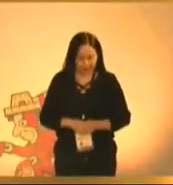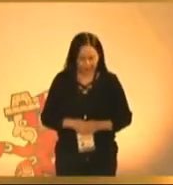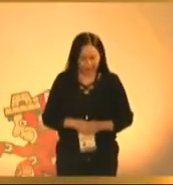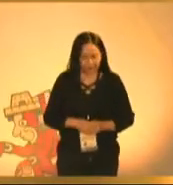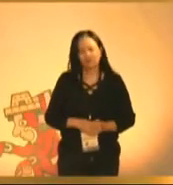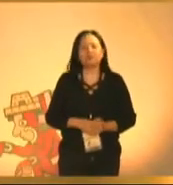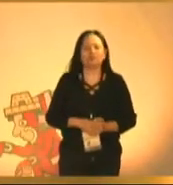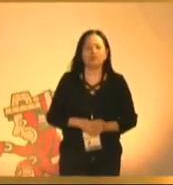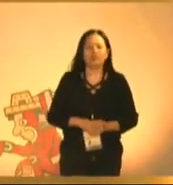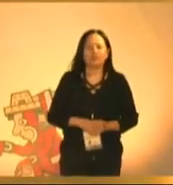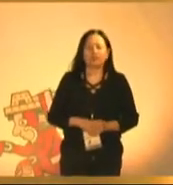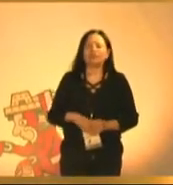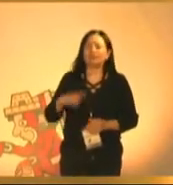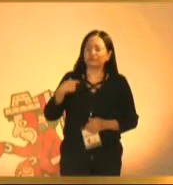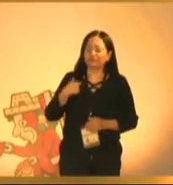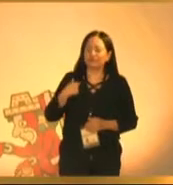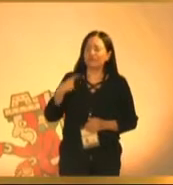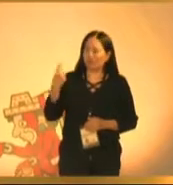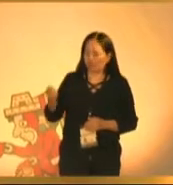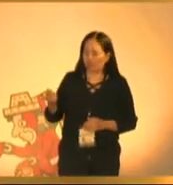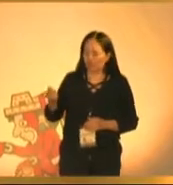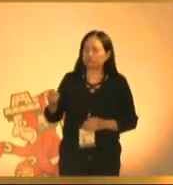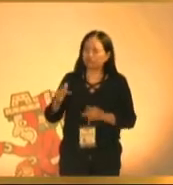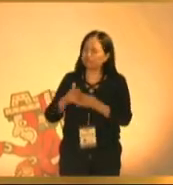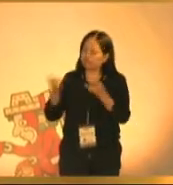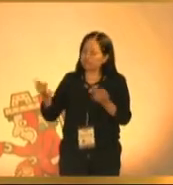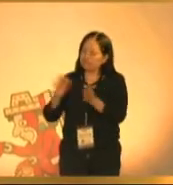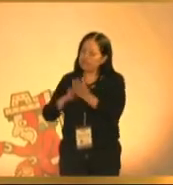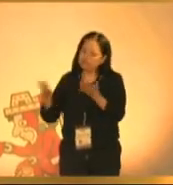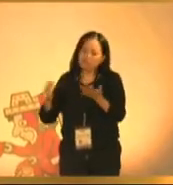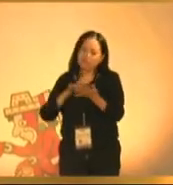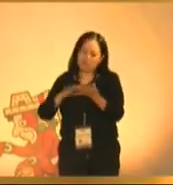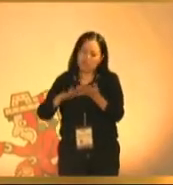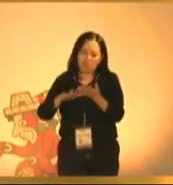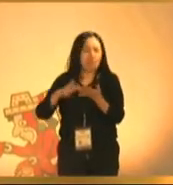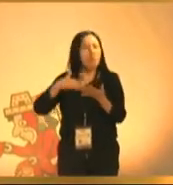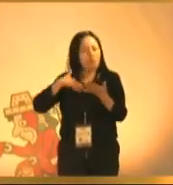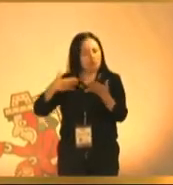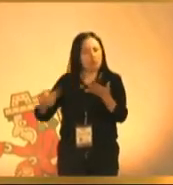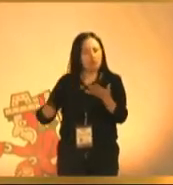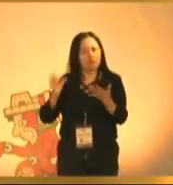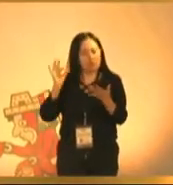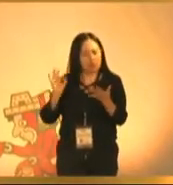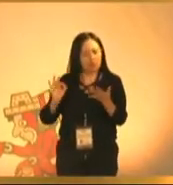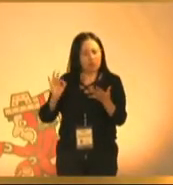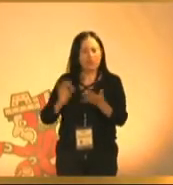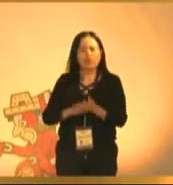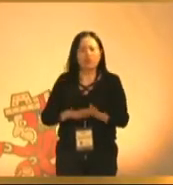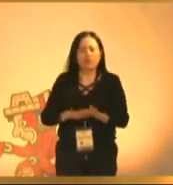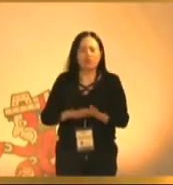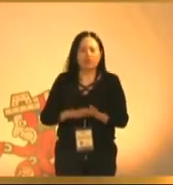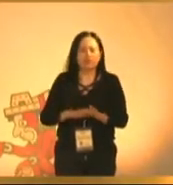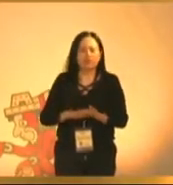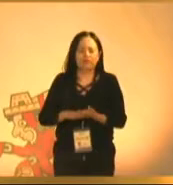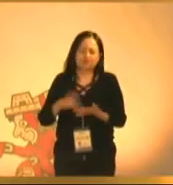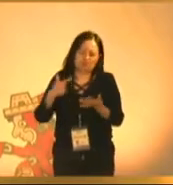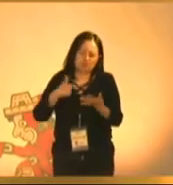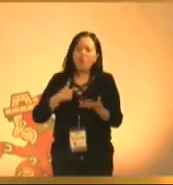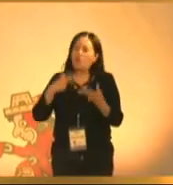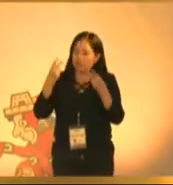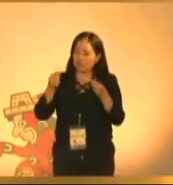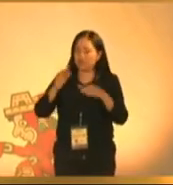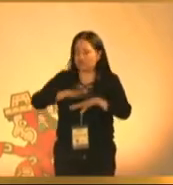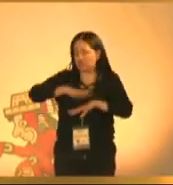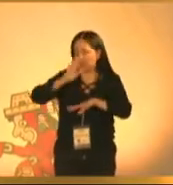una novela accesible en términos de lenguaje termina procurado volverla muy accesible